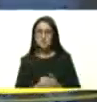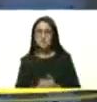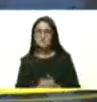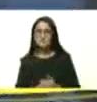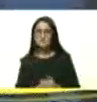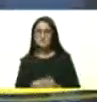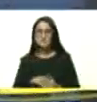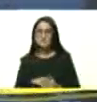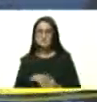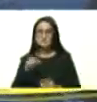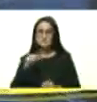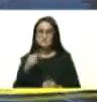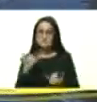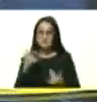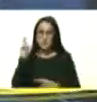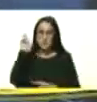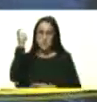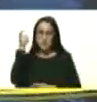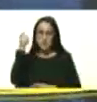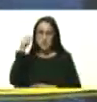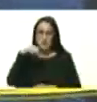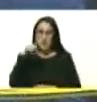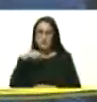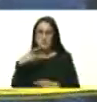presidente, así que desde Guárico,